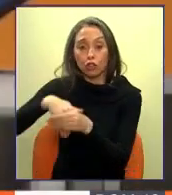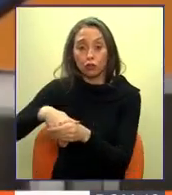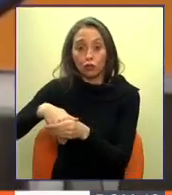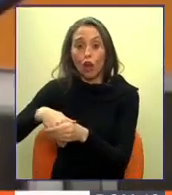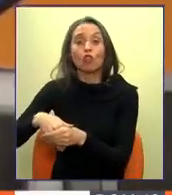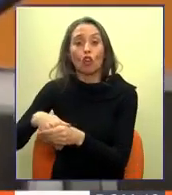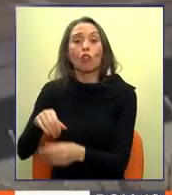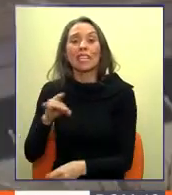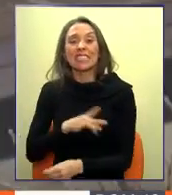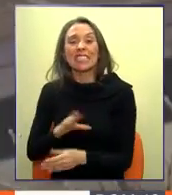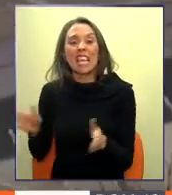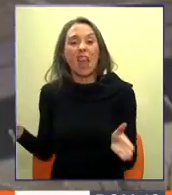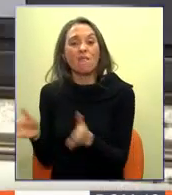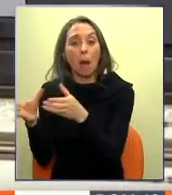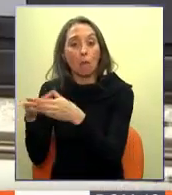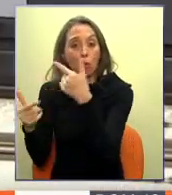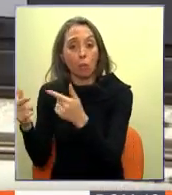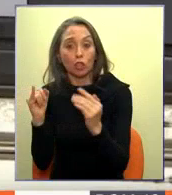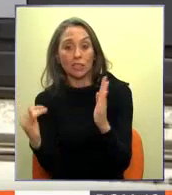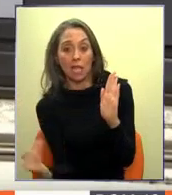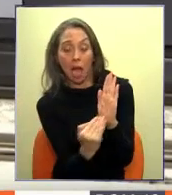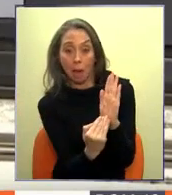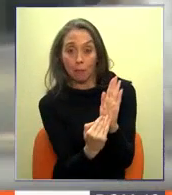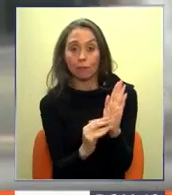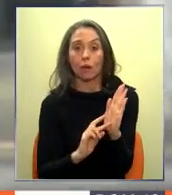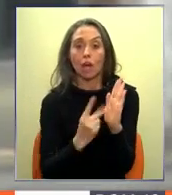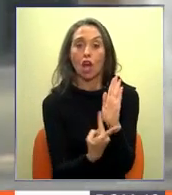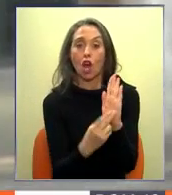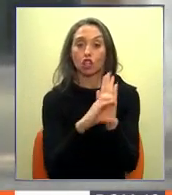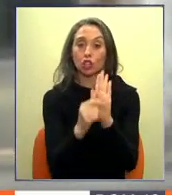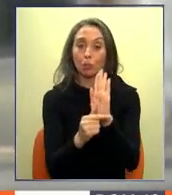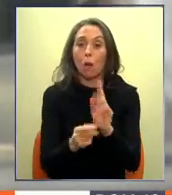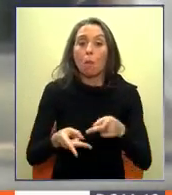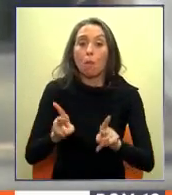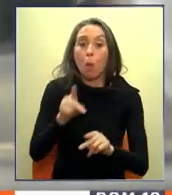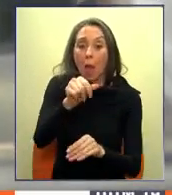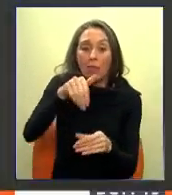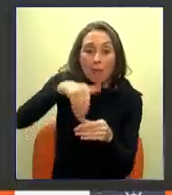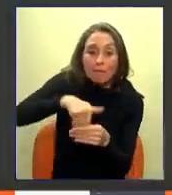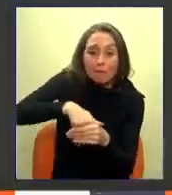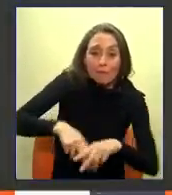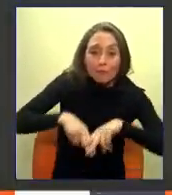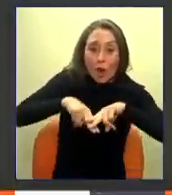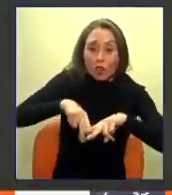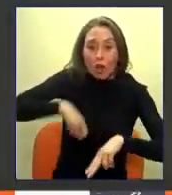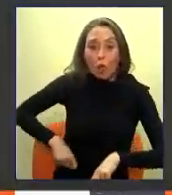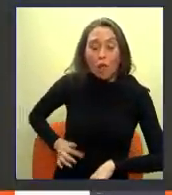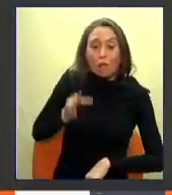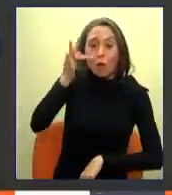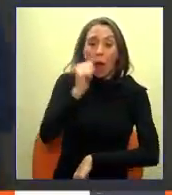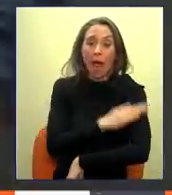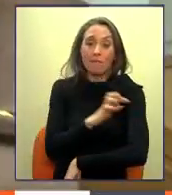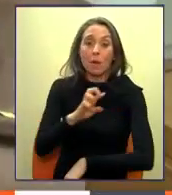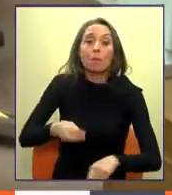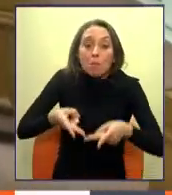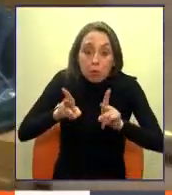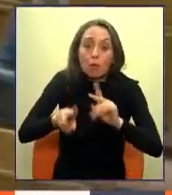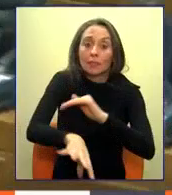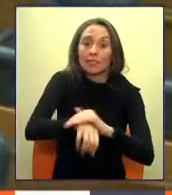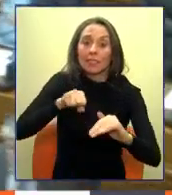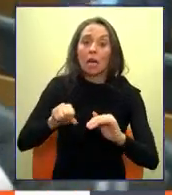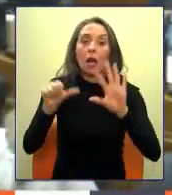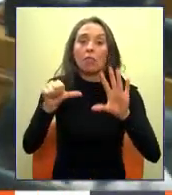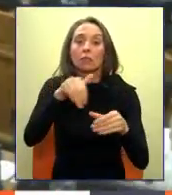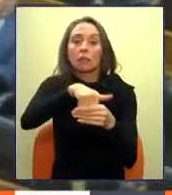vamos la reforma constitucional que permite el retiro de un 10% de los ahorros de pensiones tendría los 26 respaldos suficientes